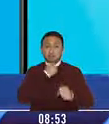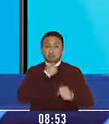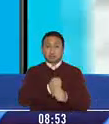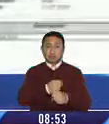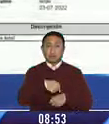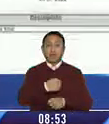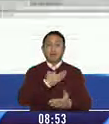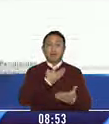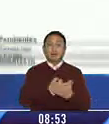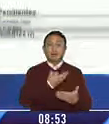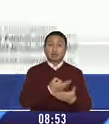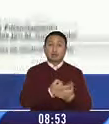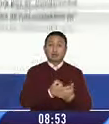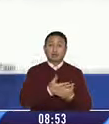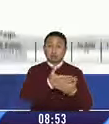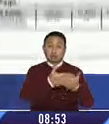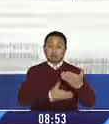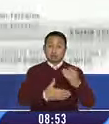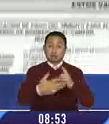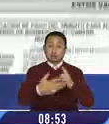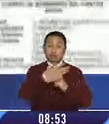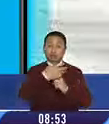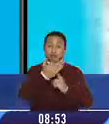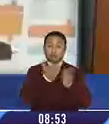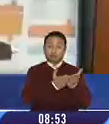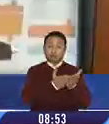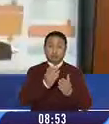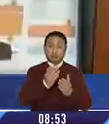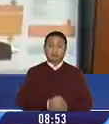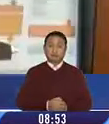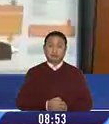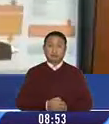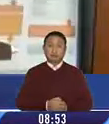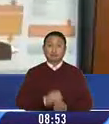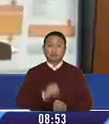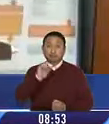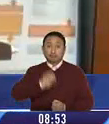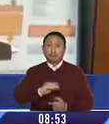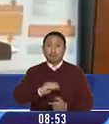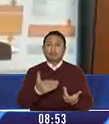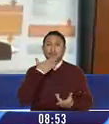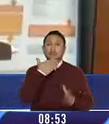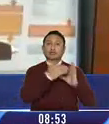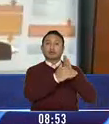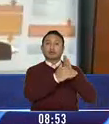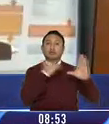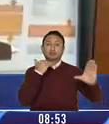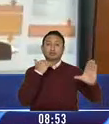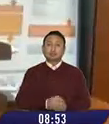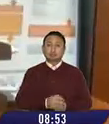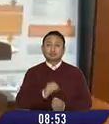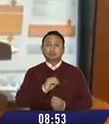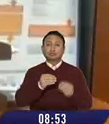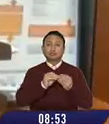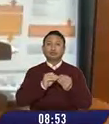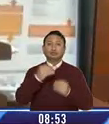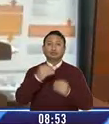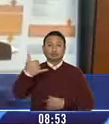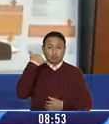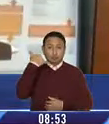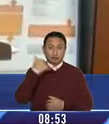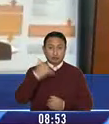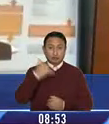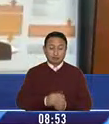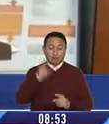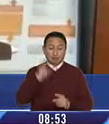a la facturación electrónica de sus servicios. Van a poder recibir a través del correo electrónico o del número del celular mensajes en